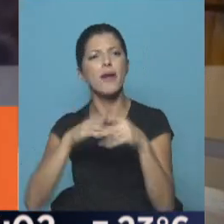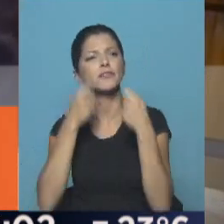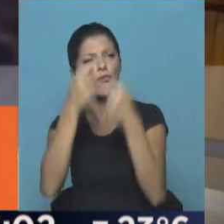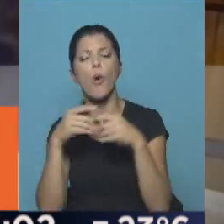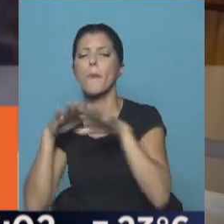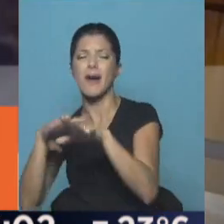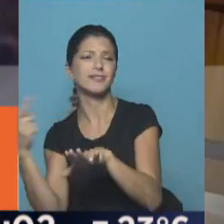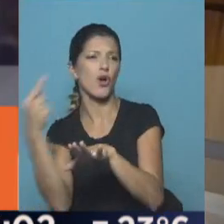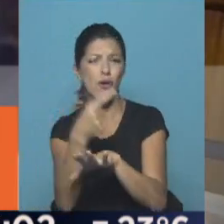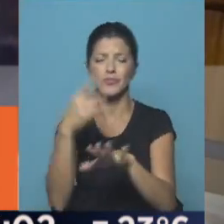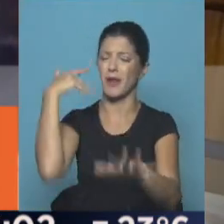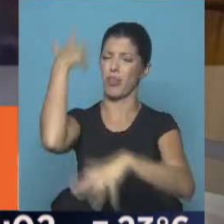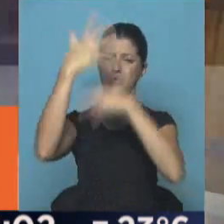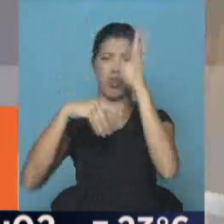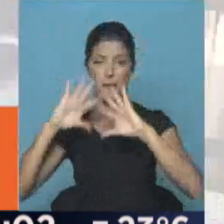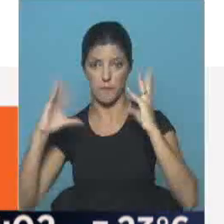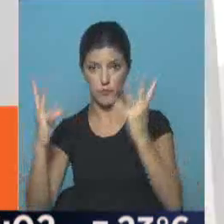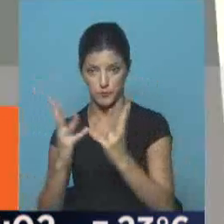de nivel internacional.